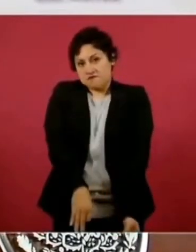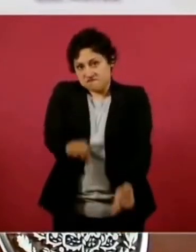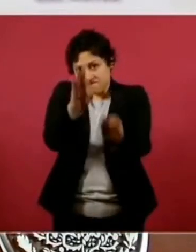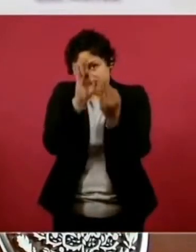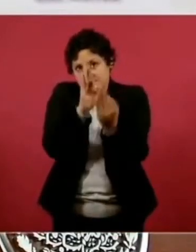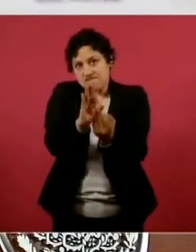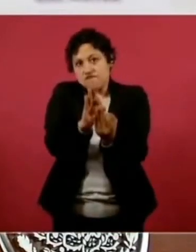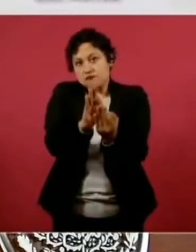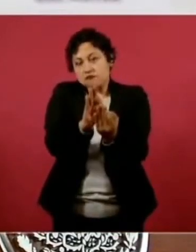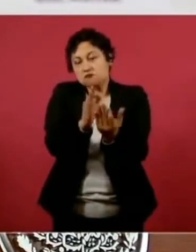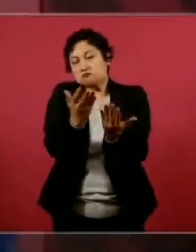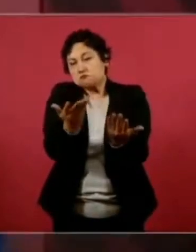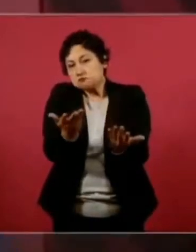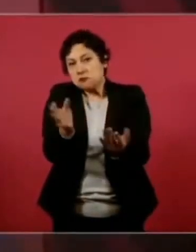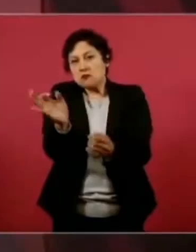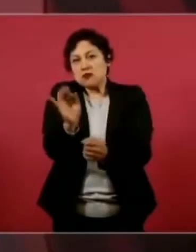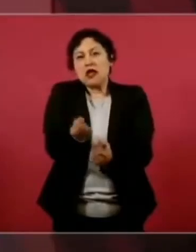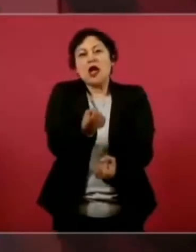se olvidan